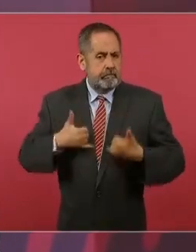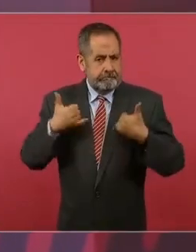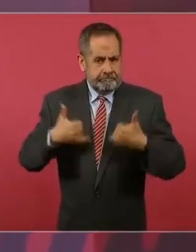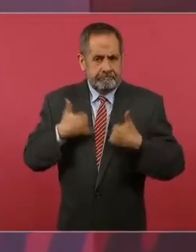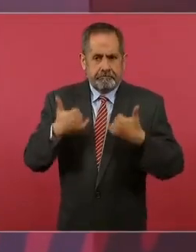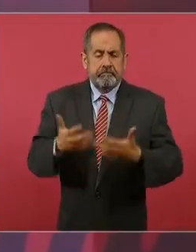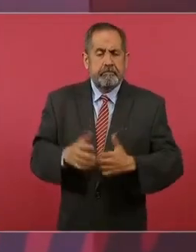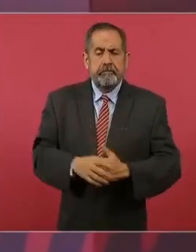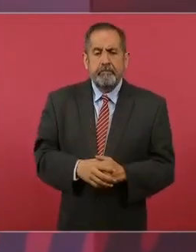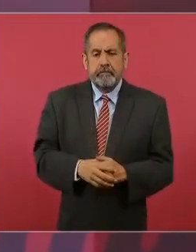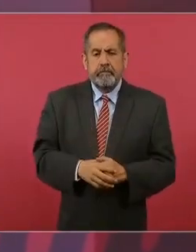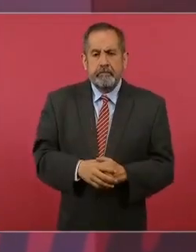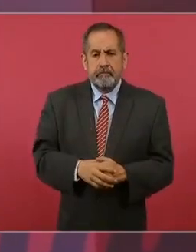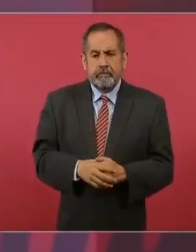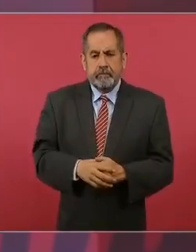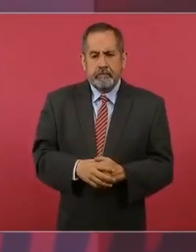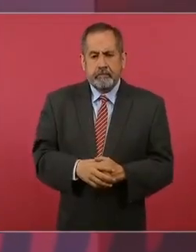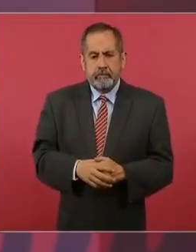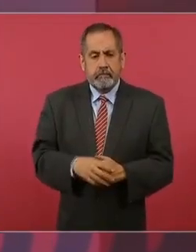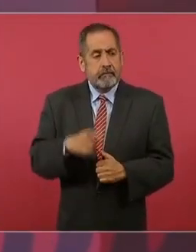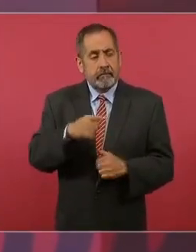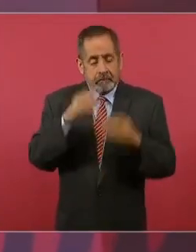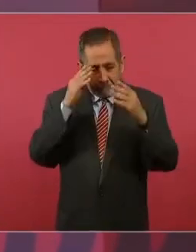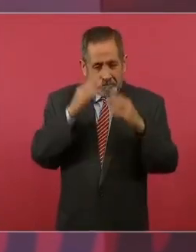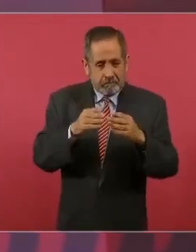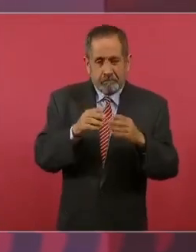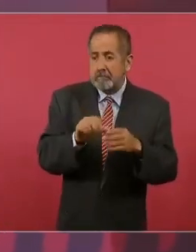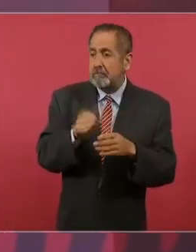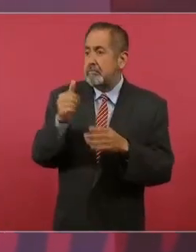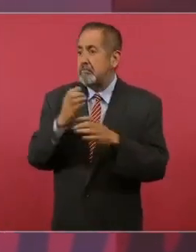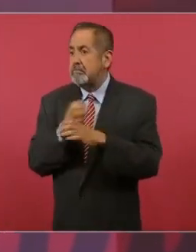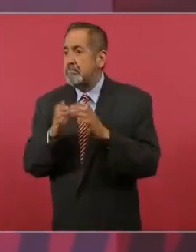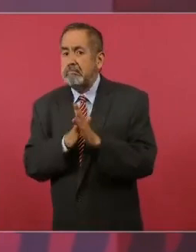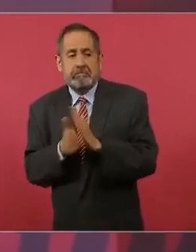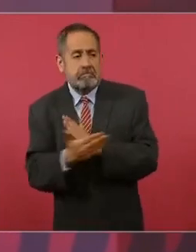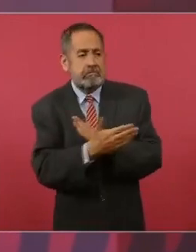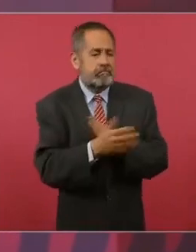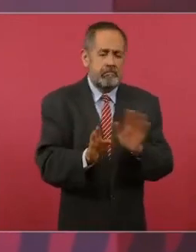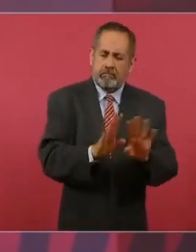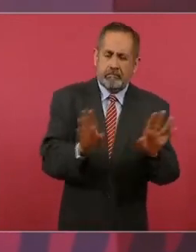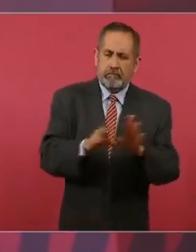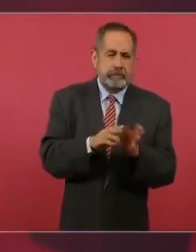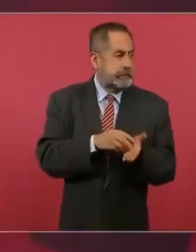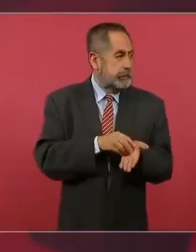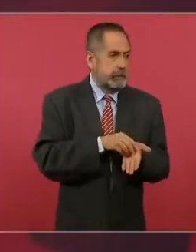no se dediquen a otras actividades, a otras siembras